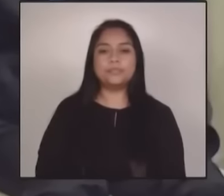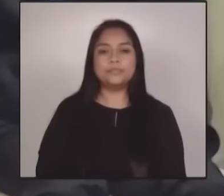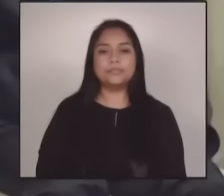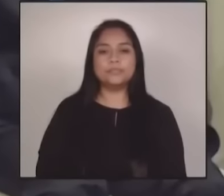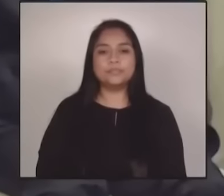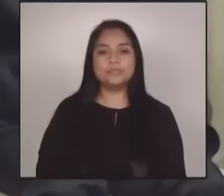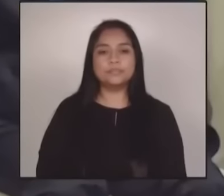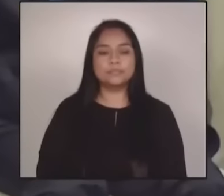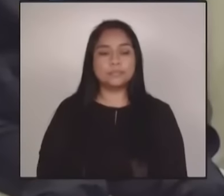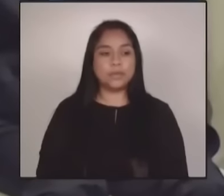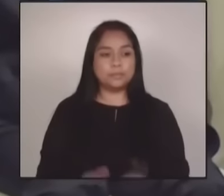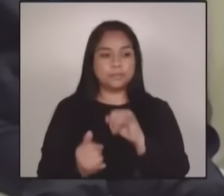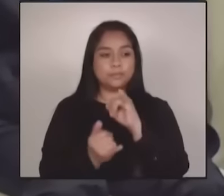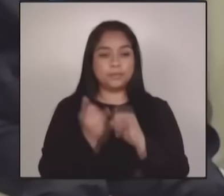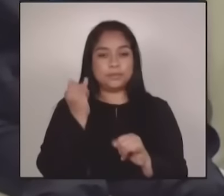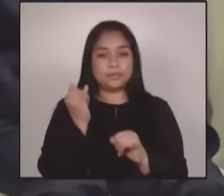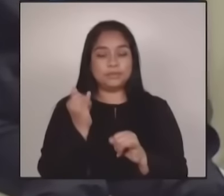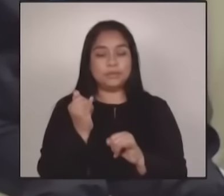Por último,